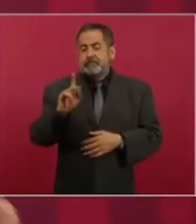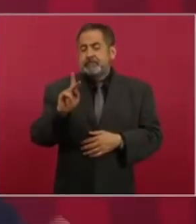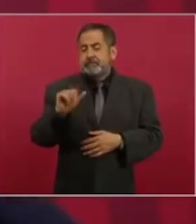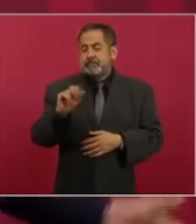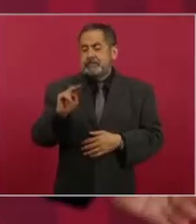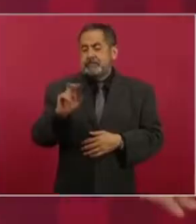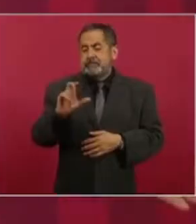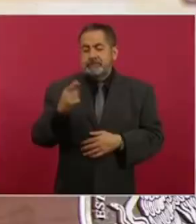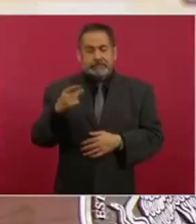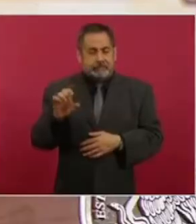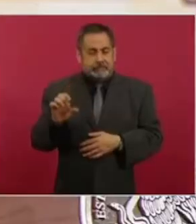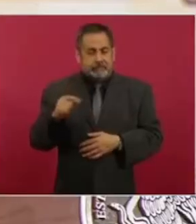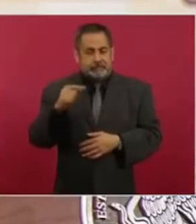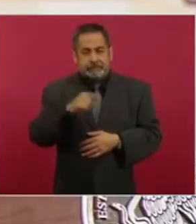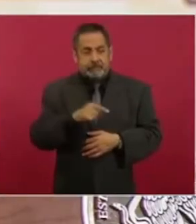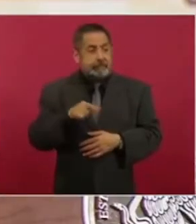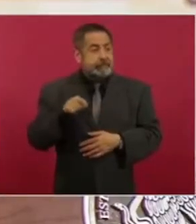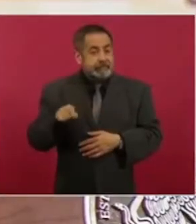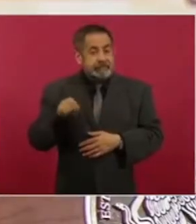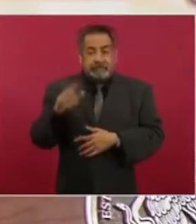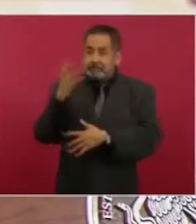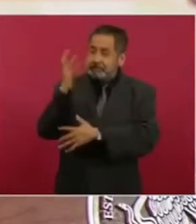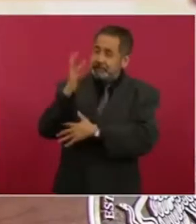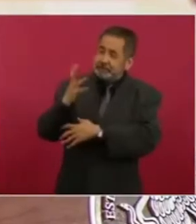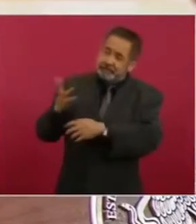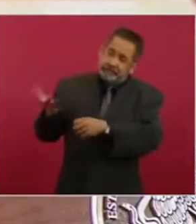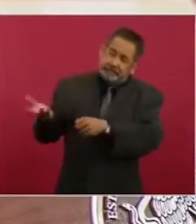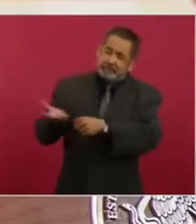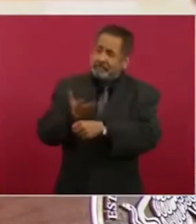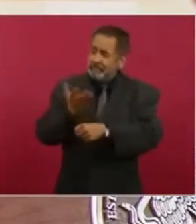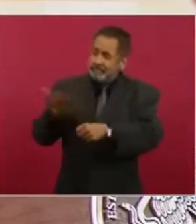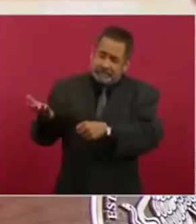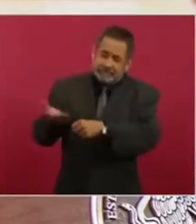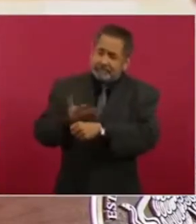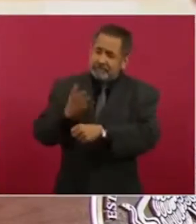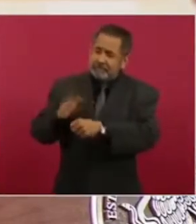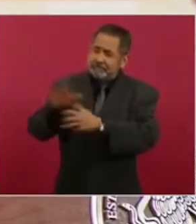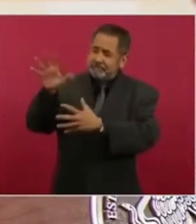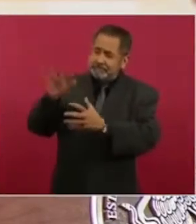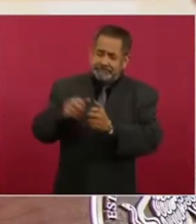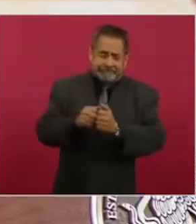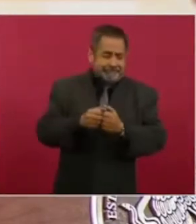y sacaban de los árboles el triplay.